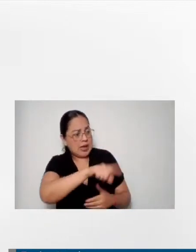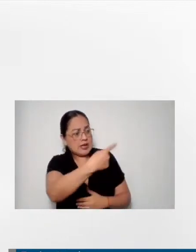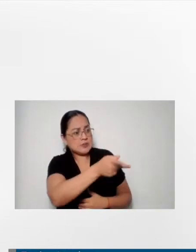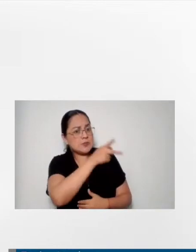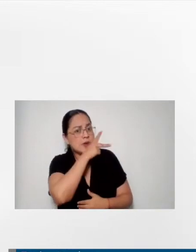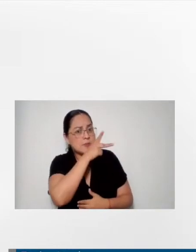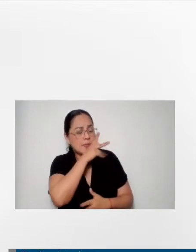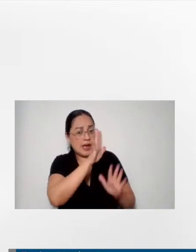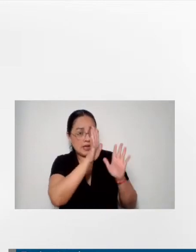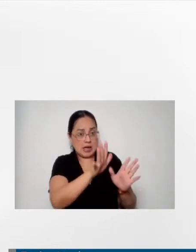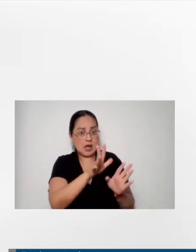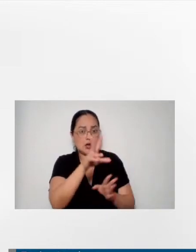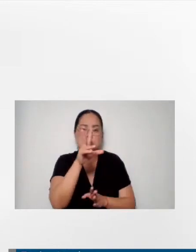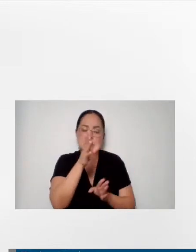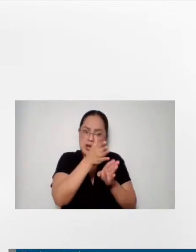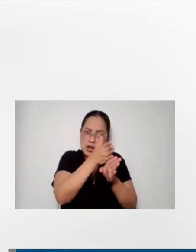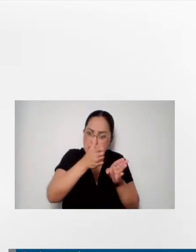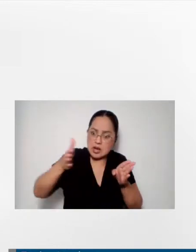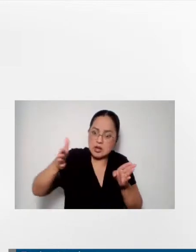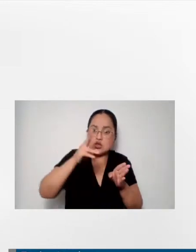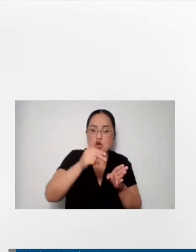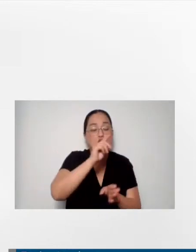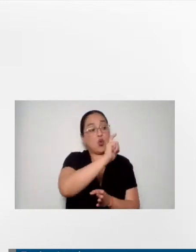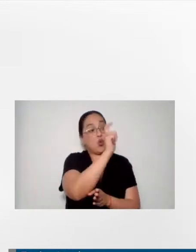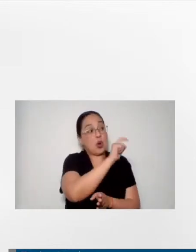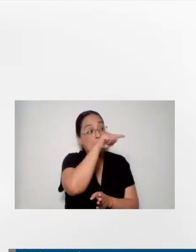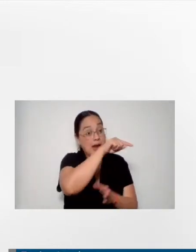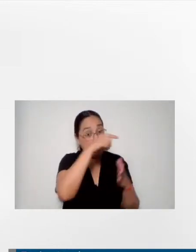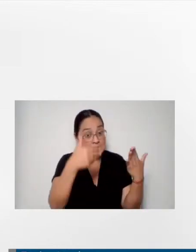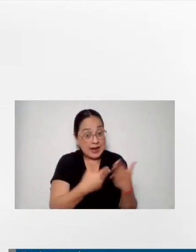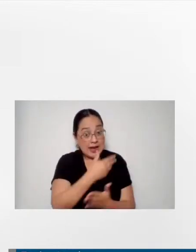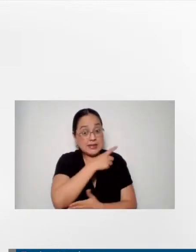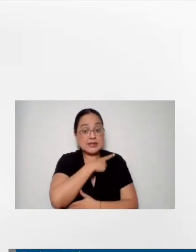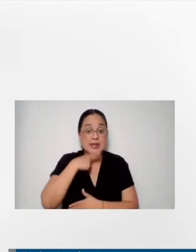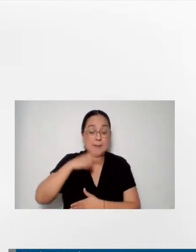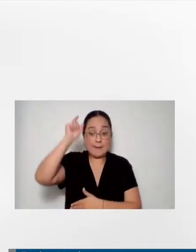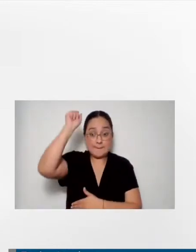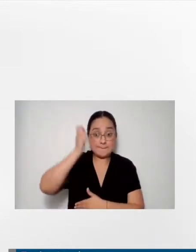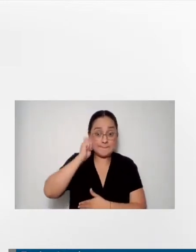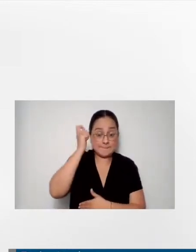con esto, sí, con esto,